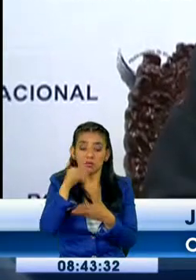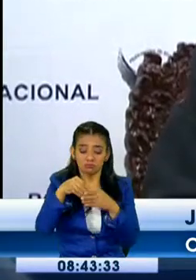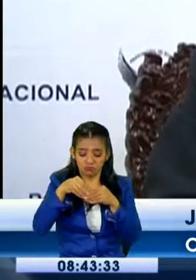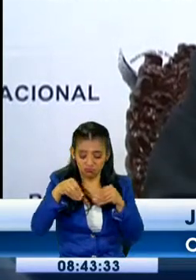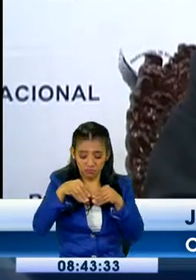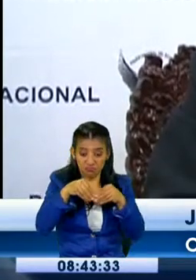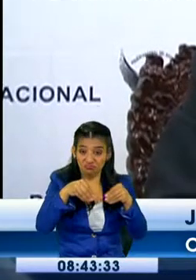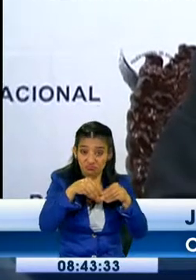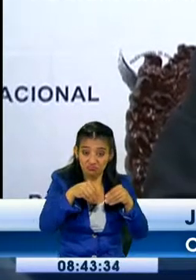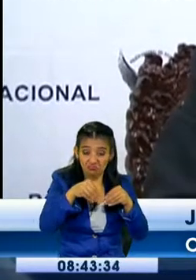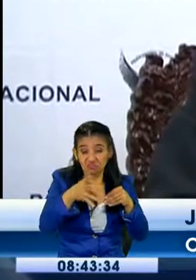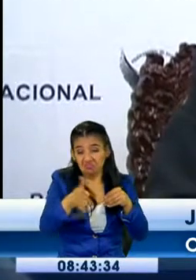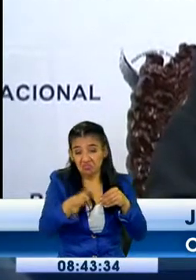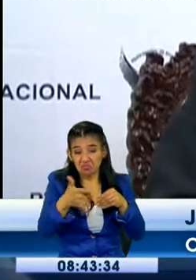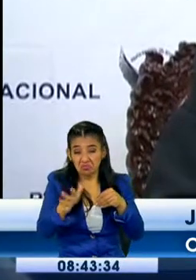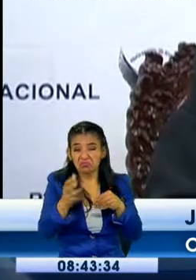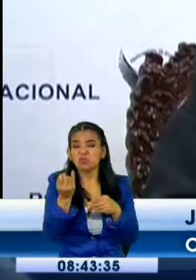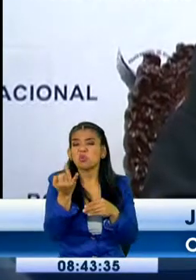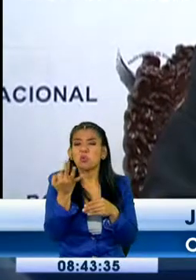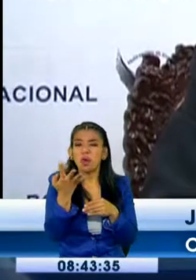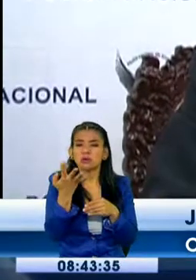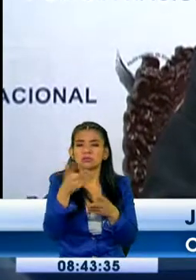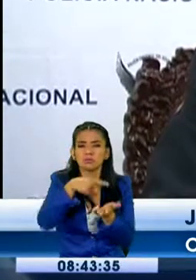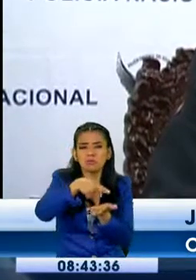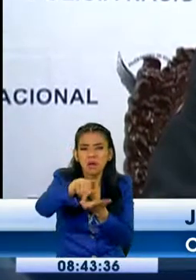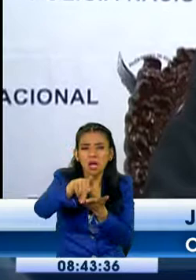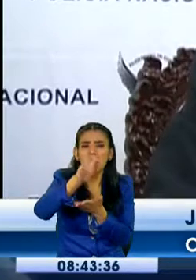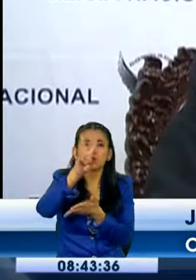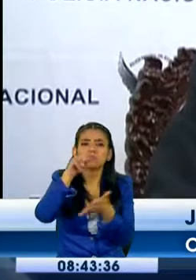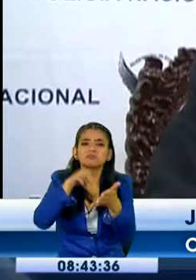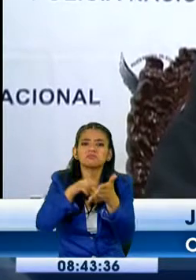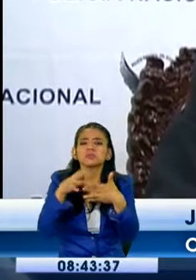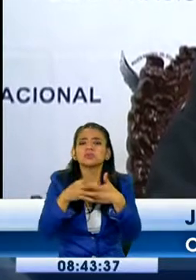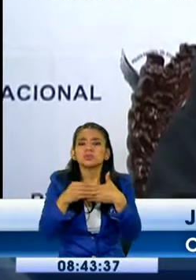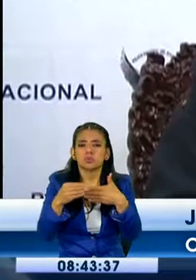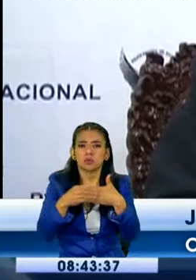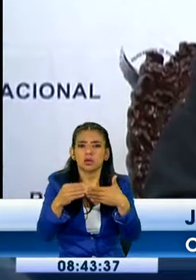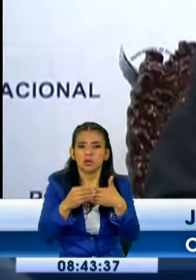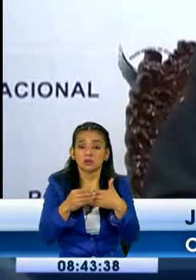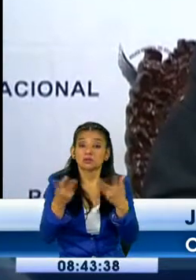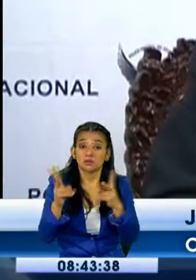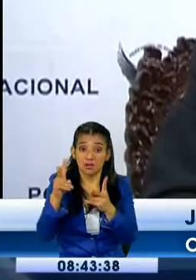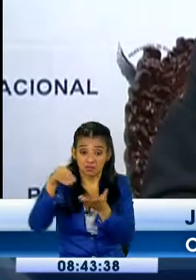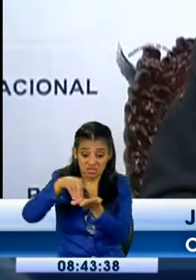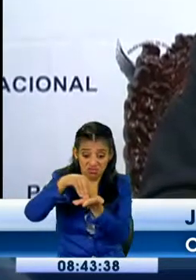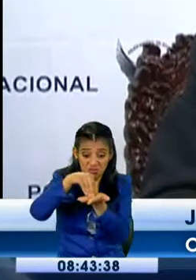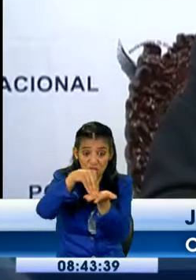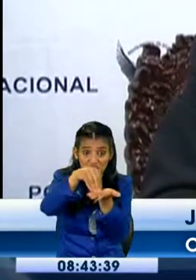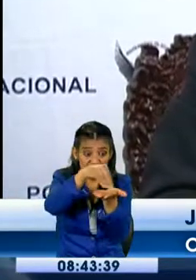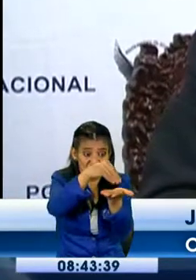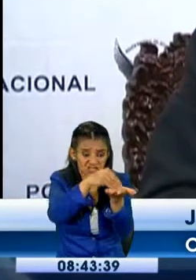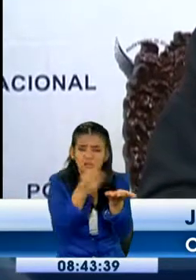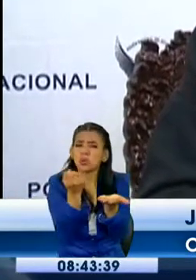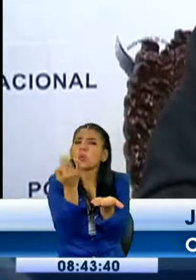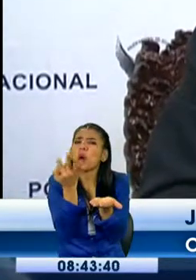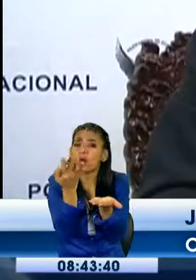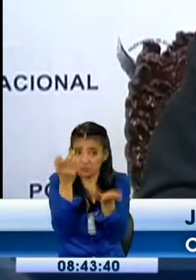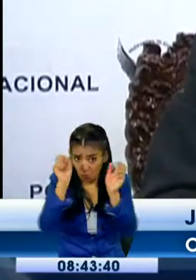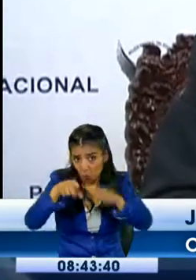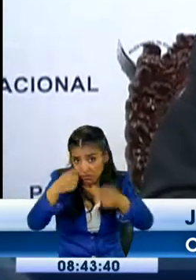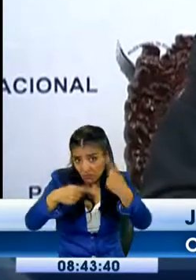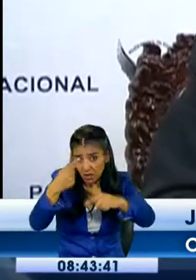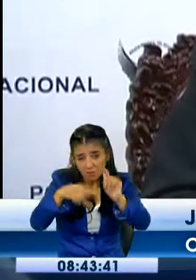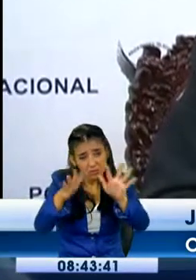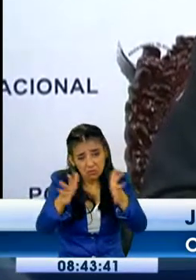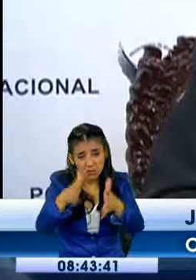adheridos al cuerpo con un valor aproximado en el mercado de $2,000 y dosis que nosotros evitamos que entren al